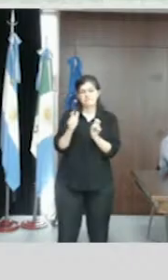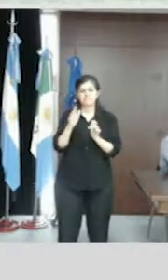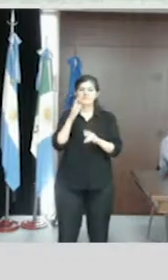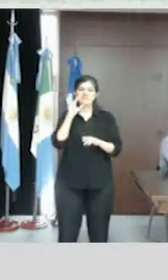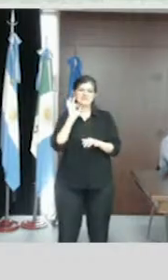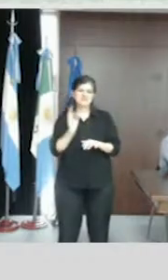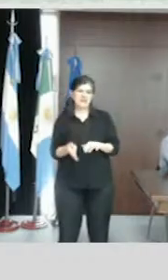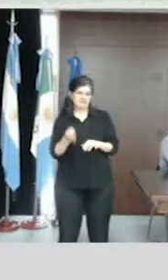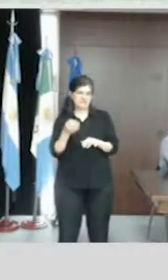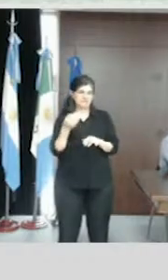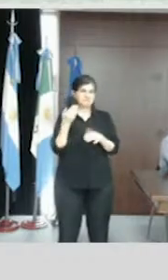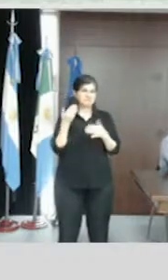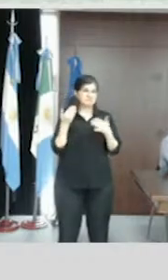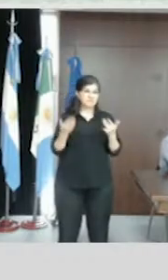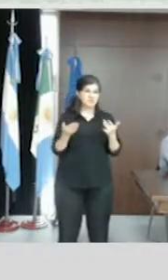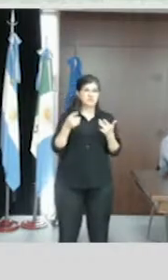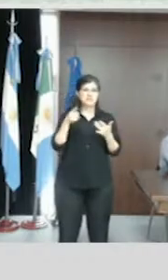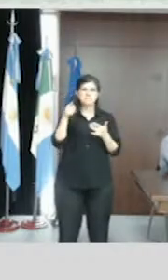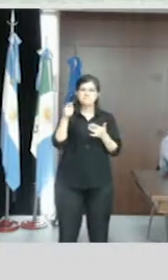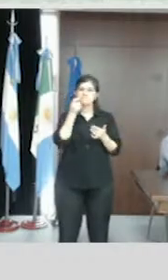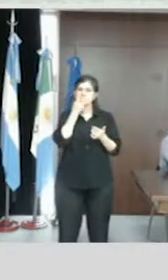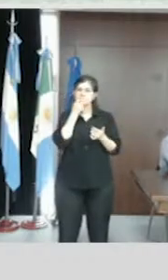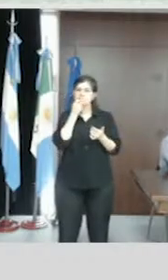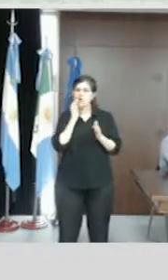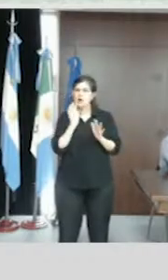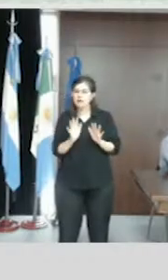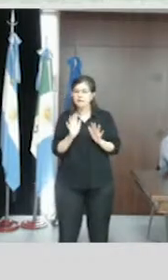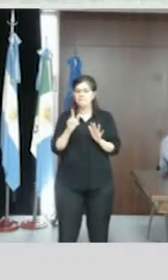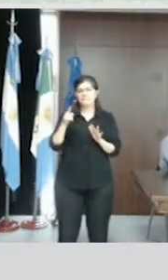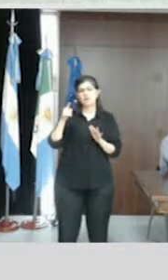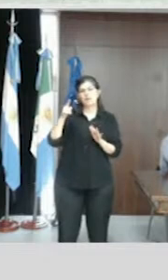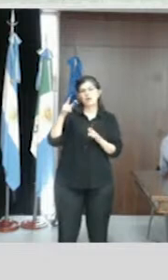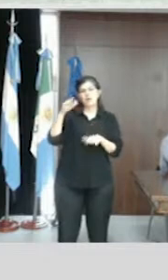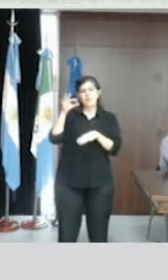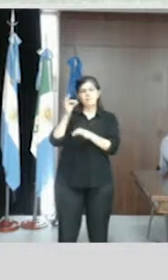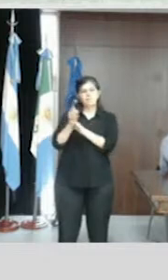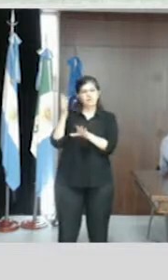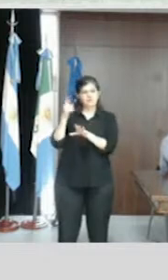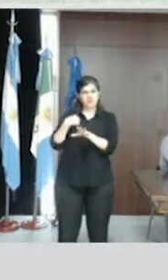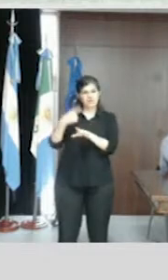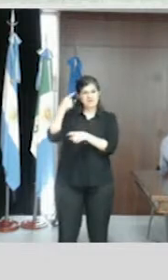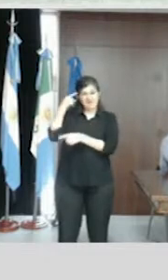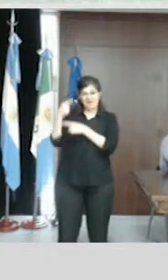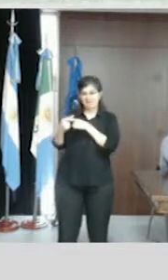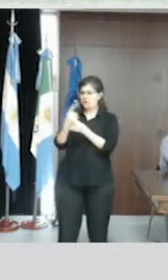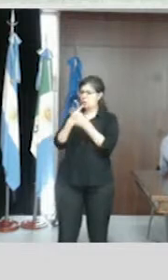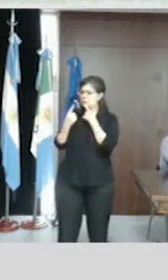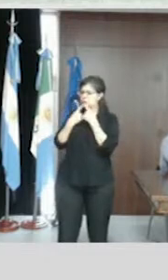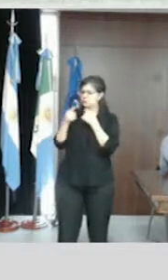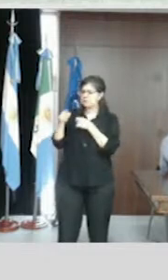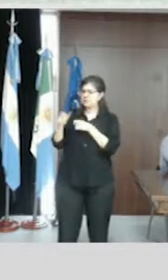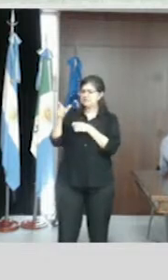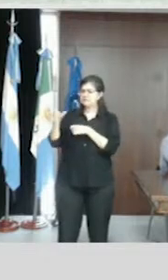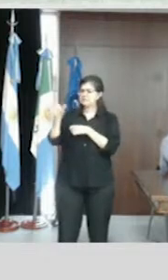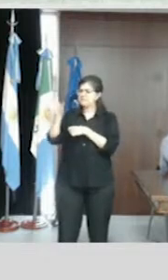¿qué protege del Alzheimer? Hablo de hace 15 años, estaba en pañales. Y te